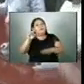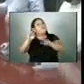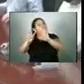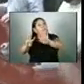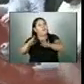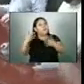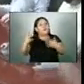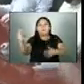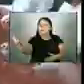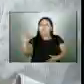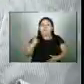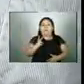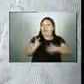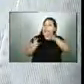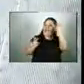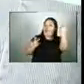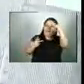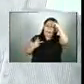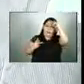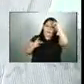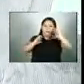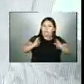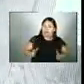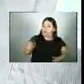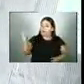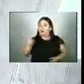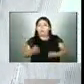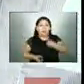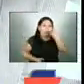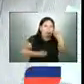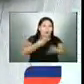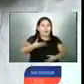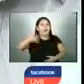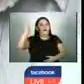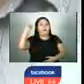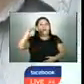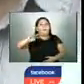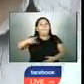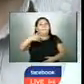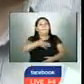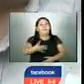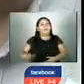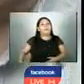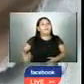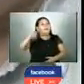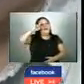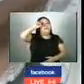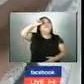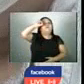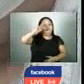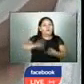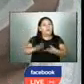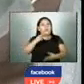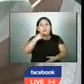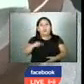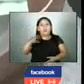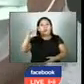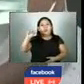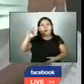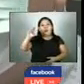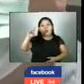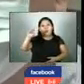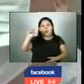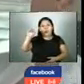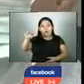a declarar tres exfuncionarios, tras las declaraciones que brindó el expresidente Elías Antonio Saca. El primero de ellos fue Carlos Acevedo,